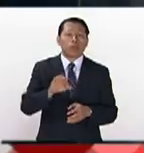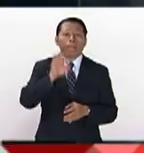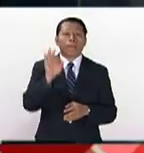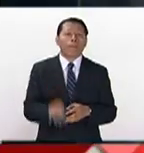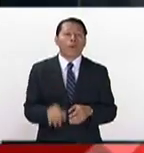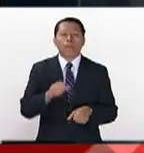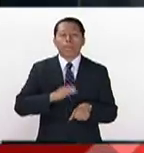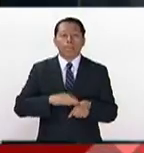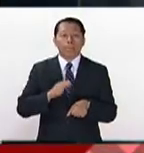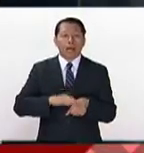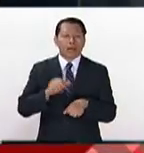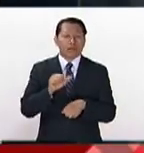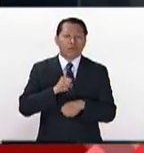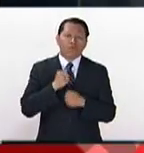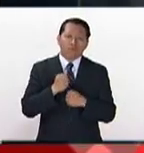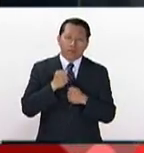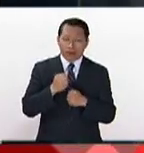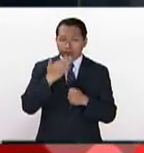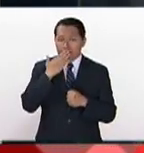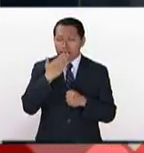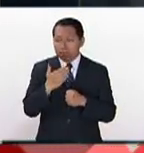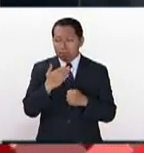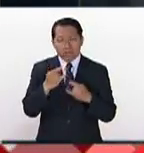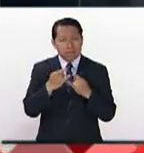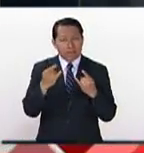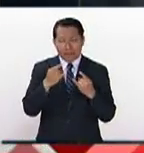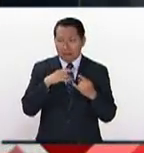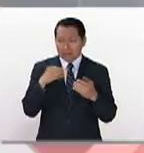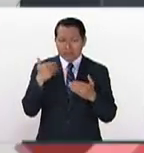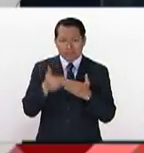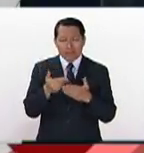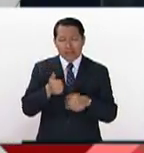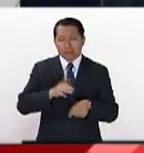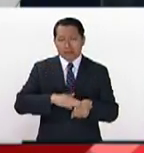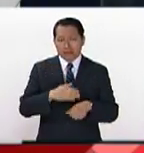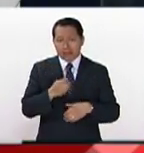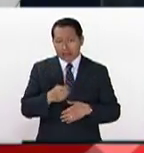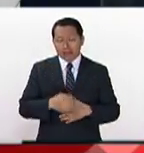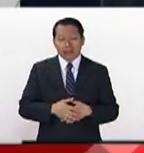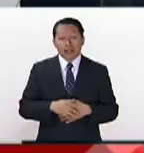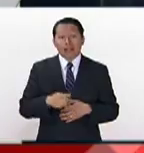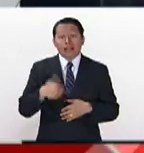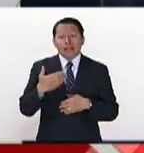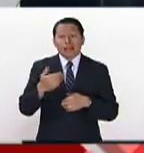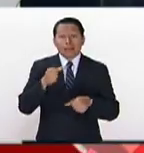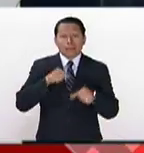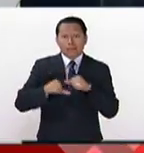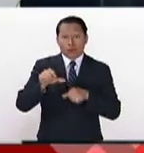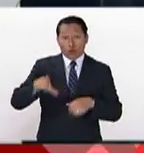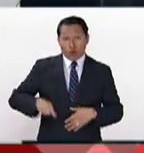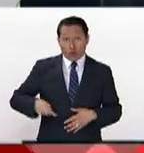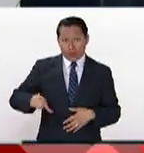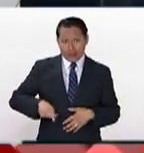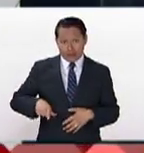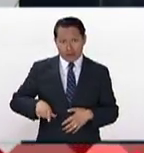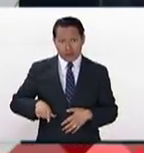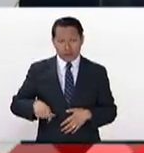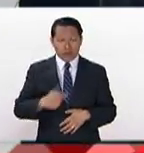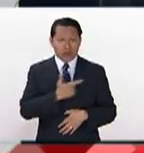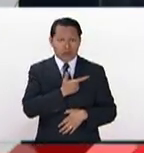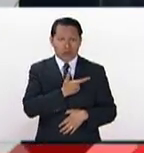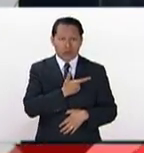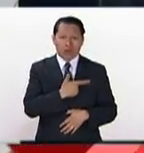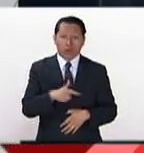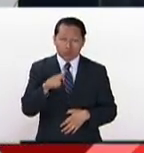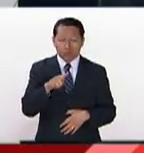aprobación más alto de todas las que se han hecho en esta administración. Si el siguiente gobierno no le